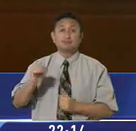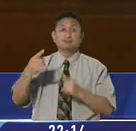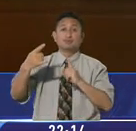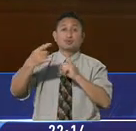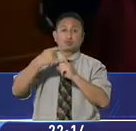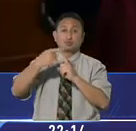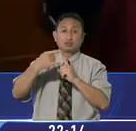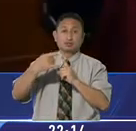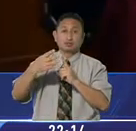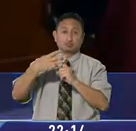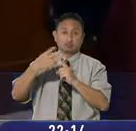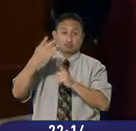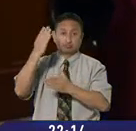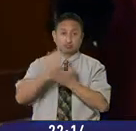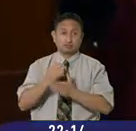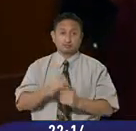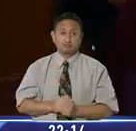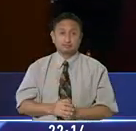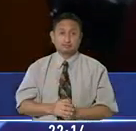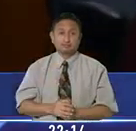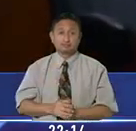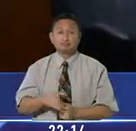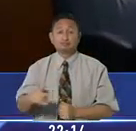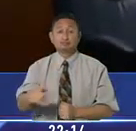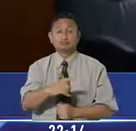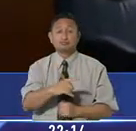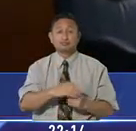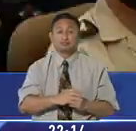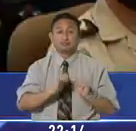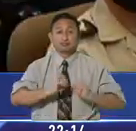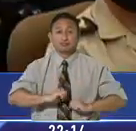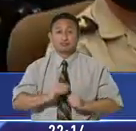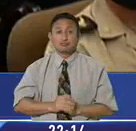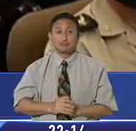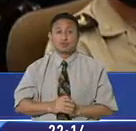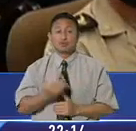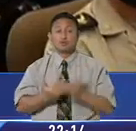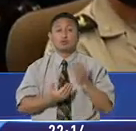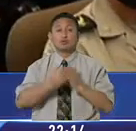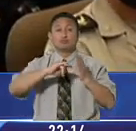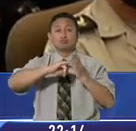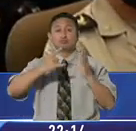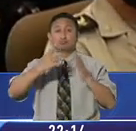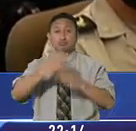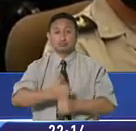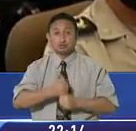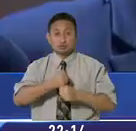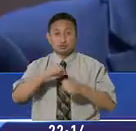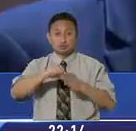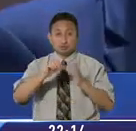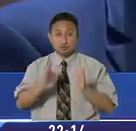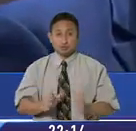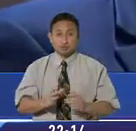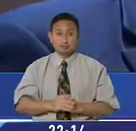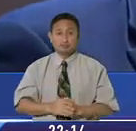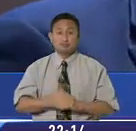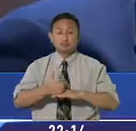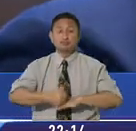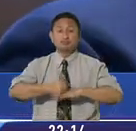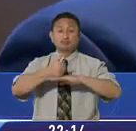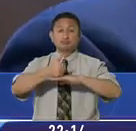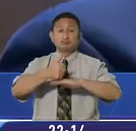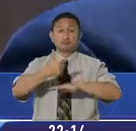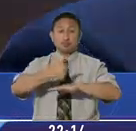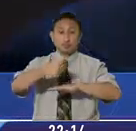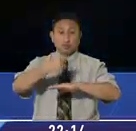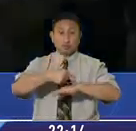más sofisticados. En un evento académico sobre la apertura de una tecnología en seguridad ciudadana, El gobernador destacó